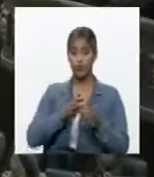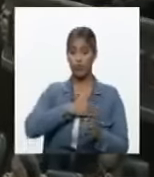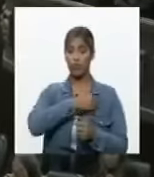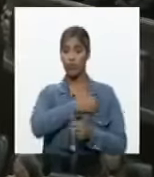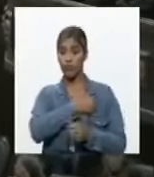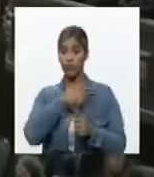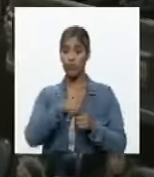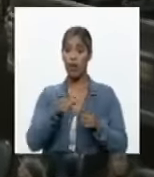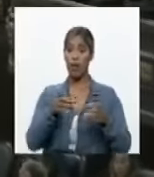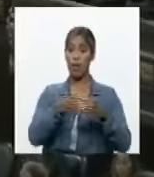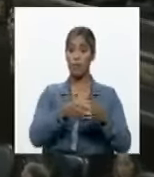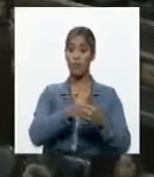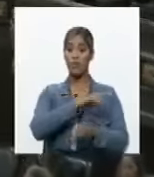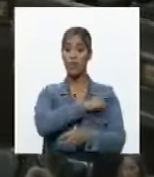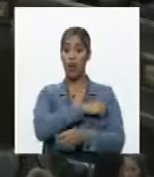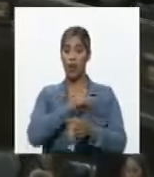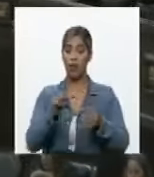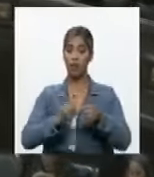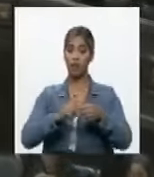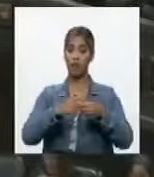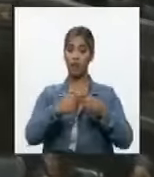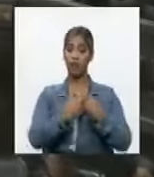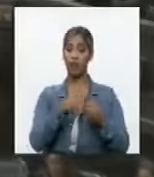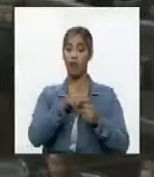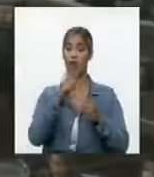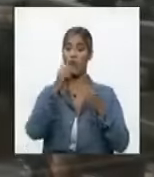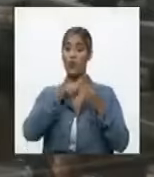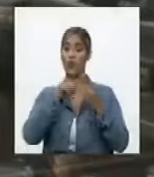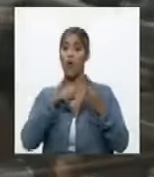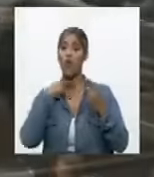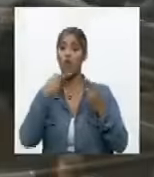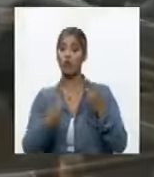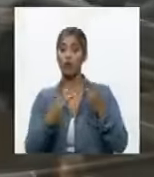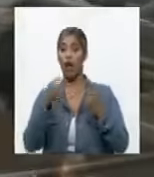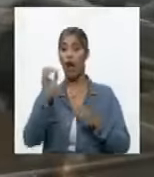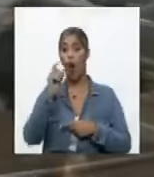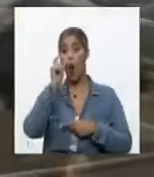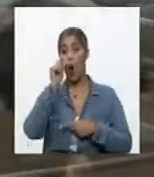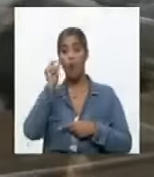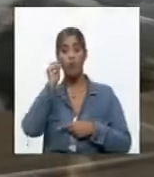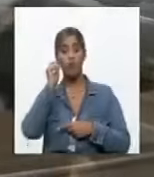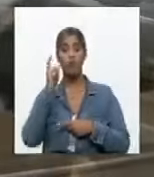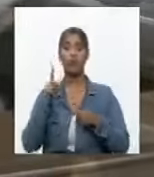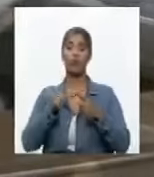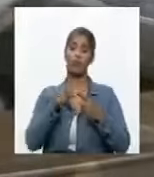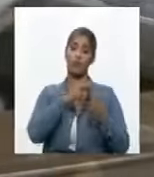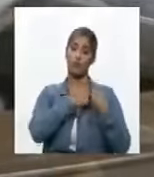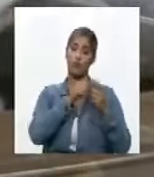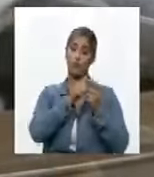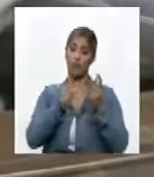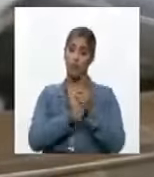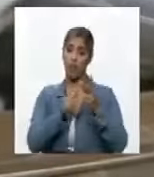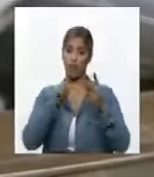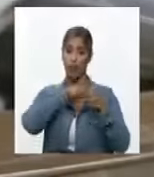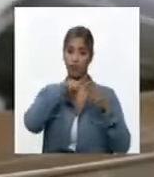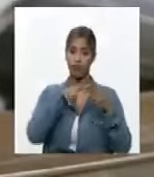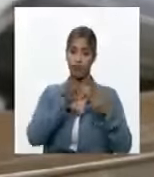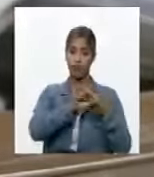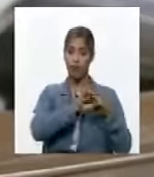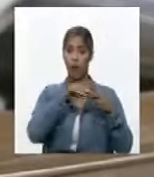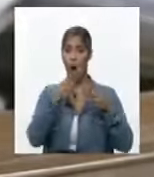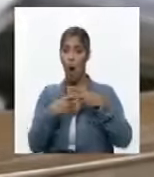mesa delegada estará constituida por una vocera o vocero principal con su respectivo suplente y para las